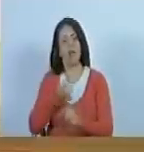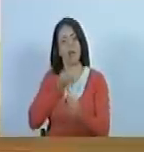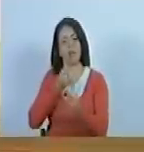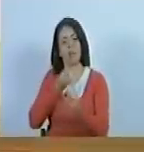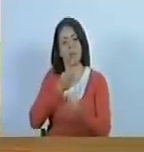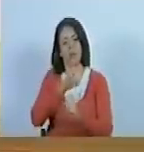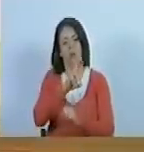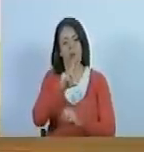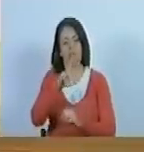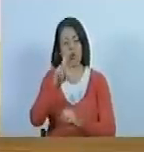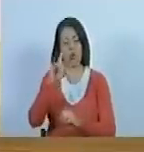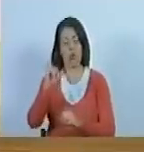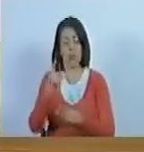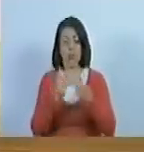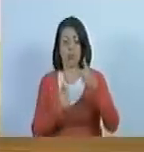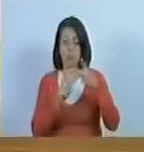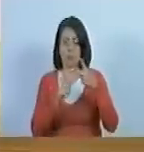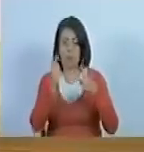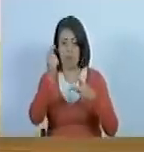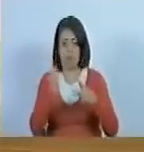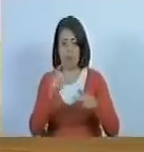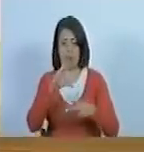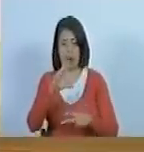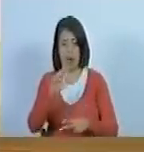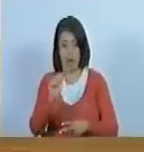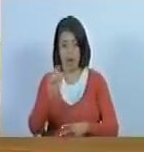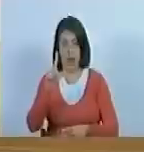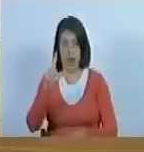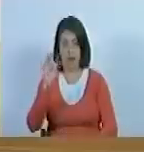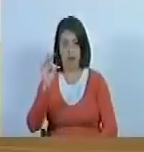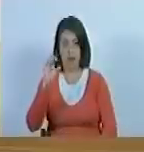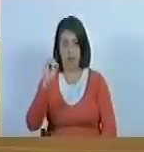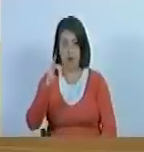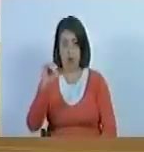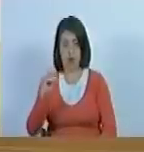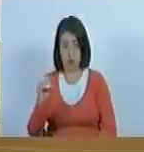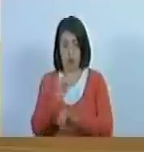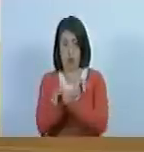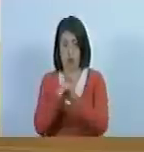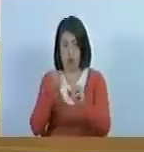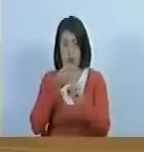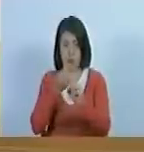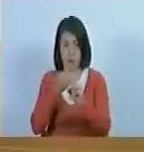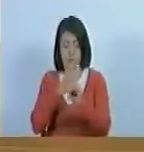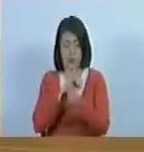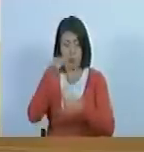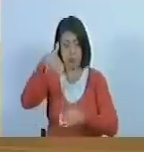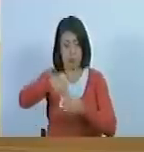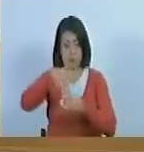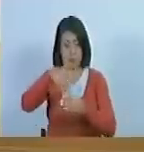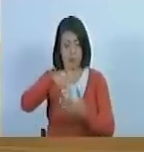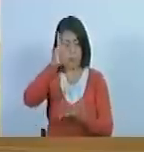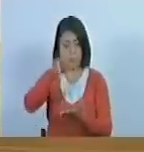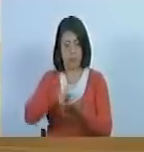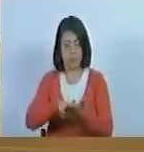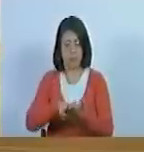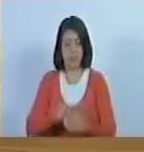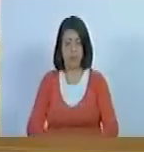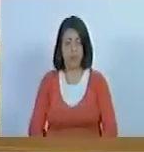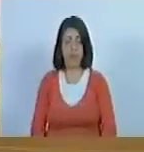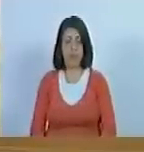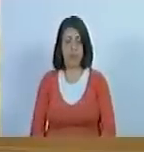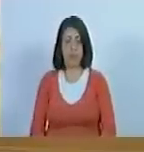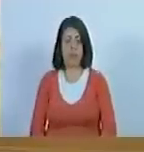diputada Rudy Puerta y al diputado Alfonso Campos Jesurrún. Finalizadas las intervenciones y sometido a votación, resultó